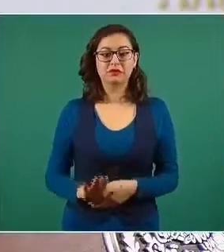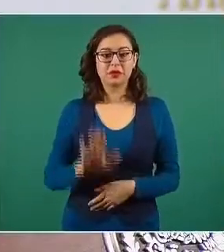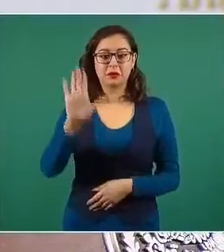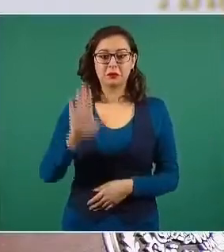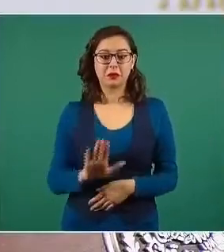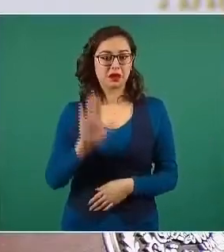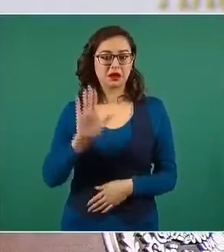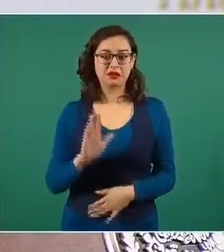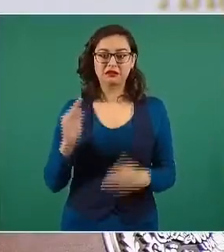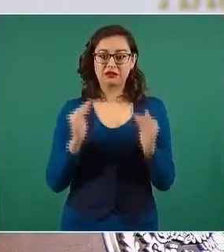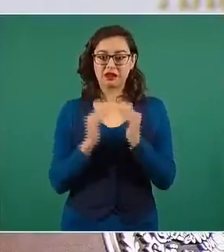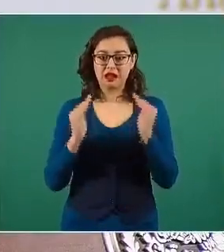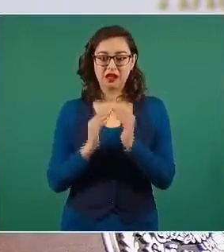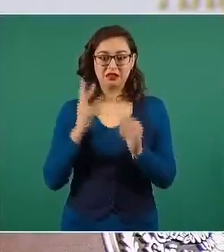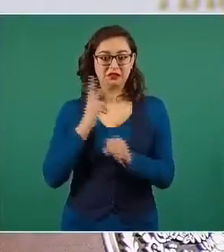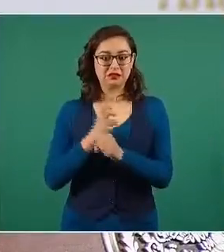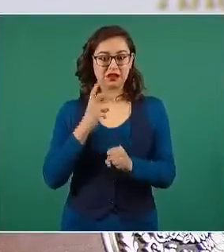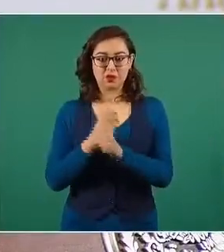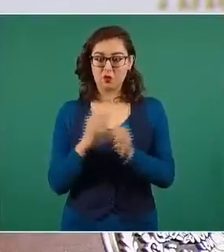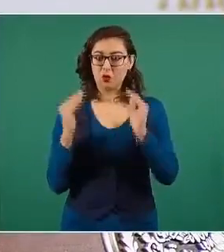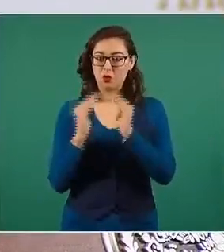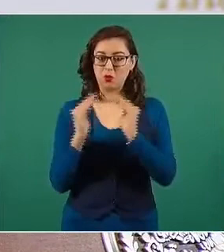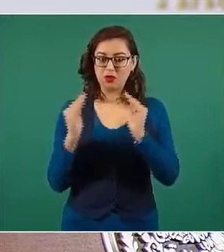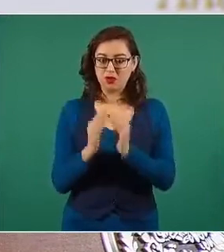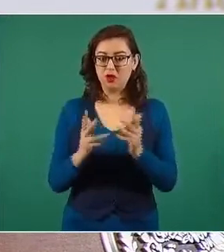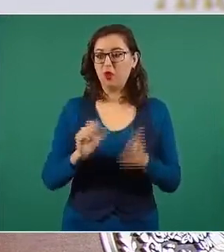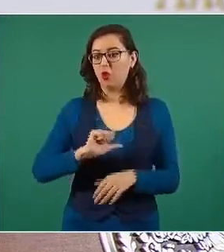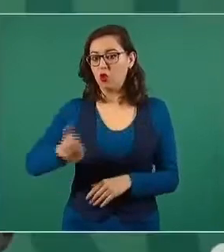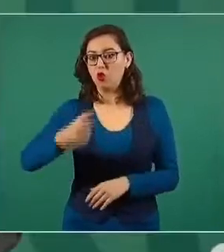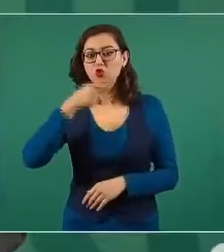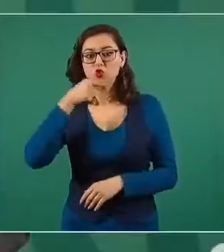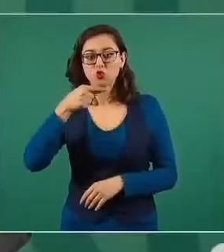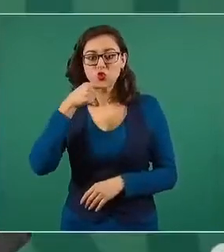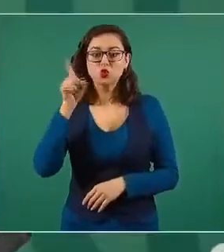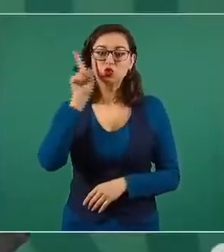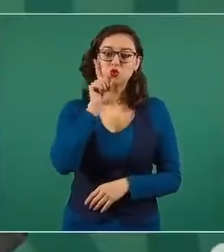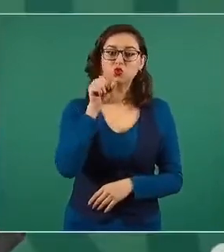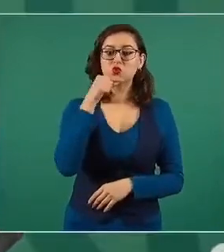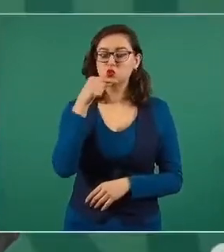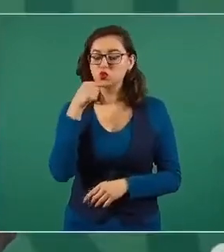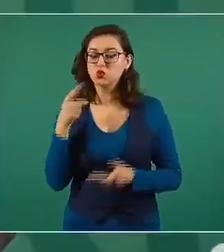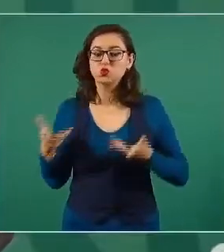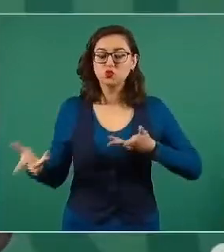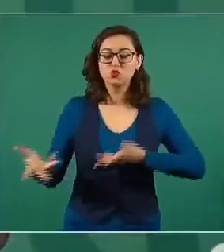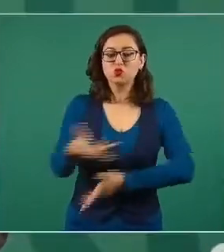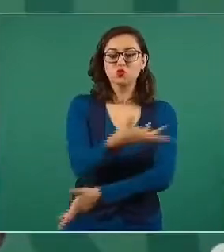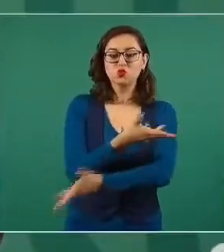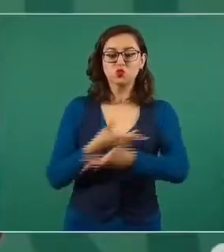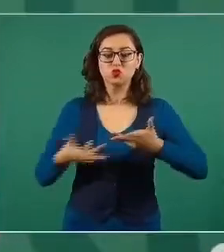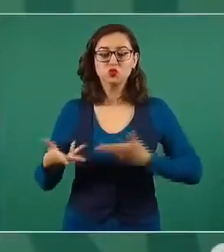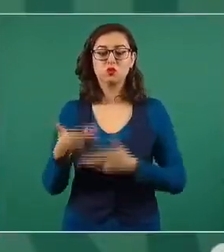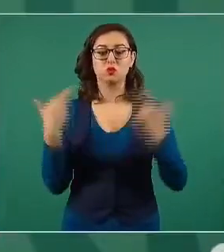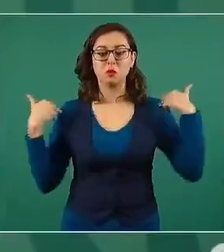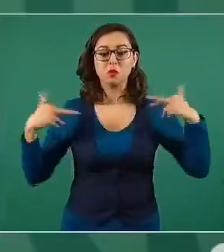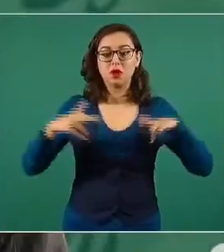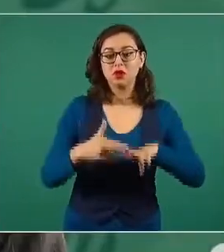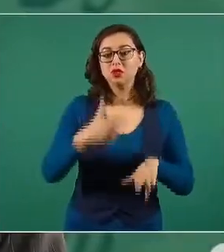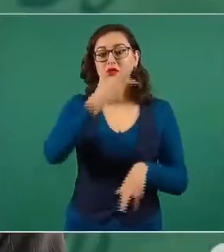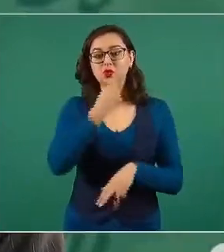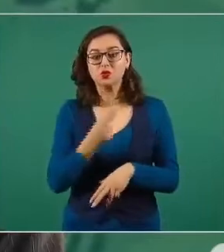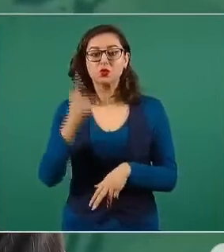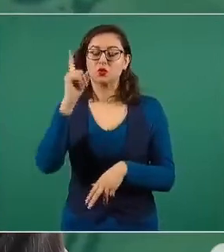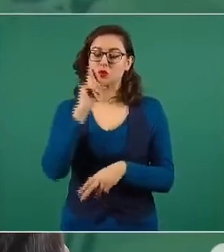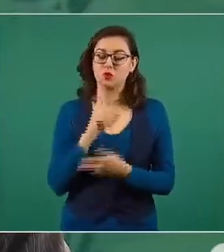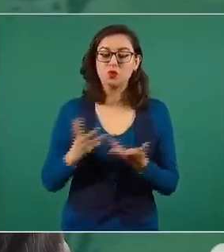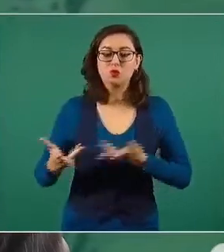que es el segundo hogar, a la convivencia con otros niños, niñas, a estar con las maestras, con los maestros.